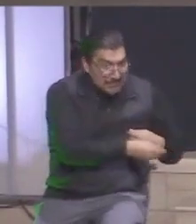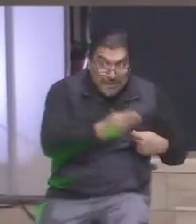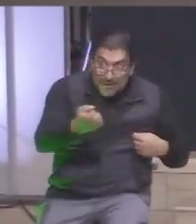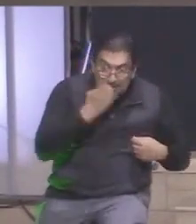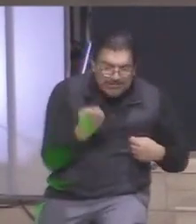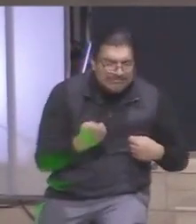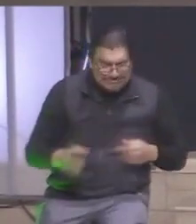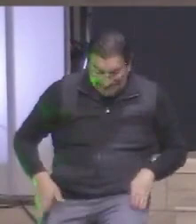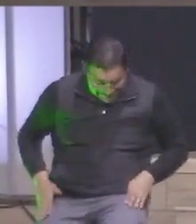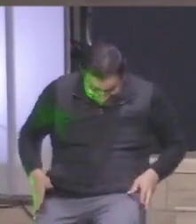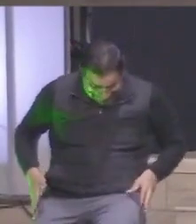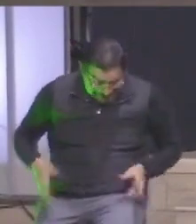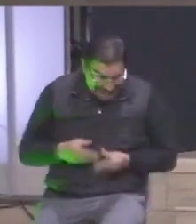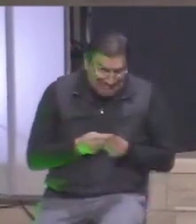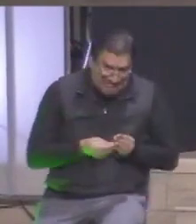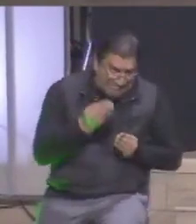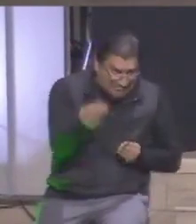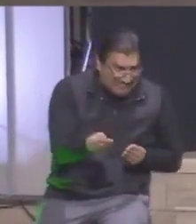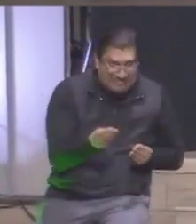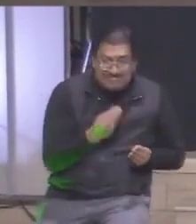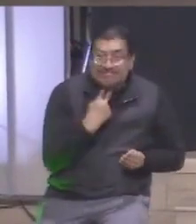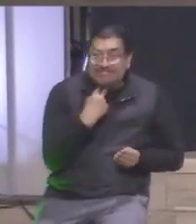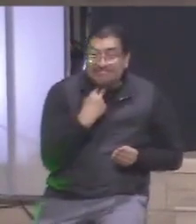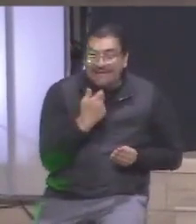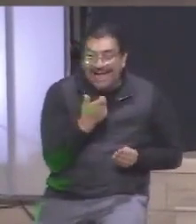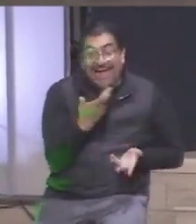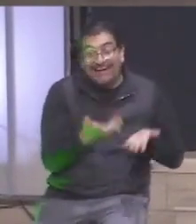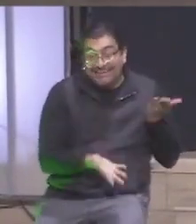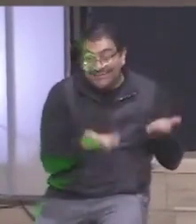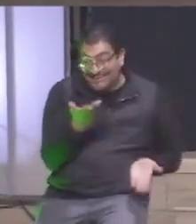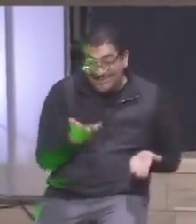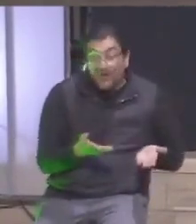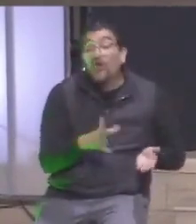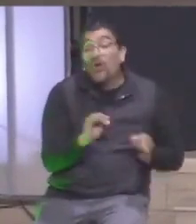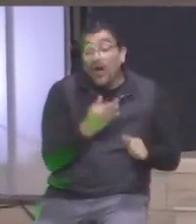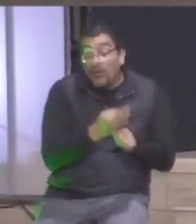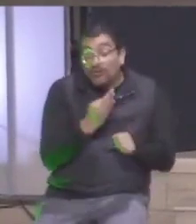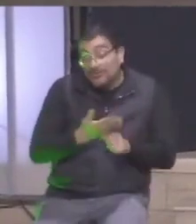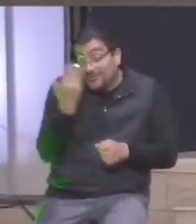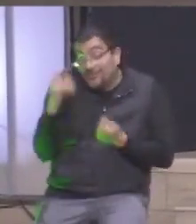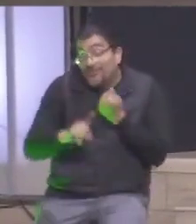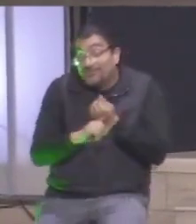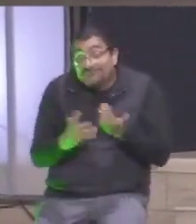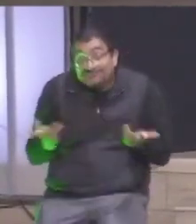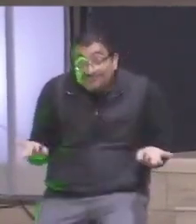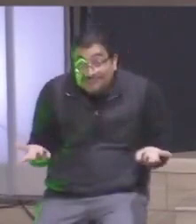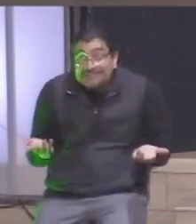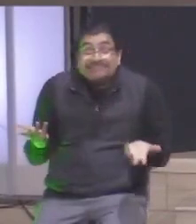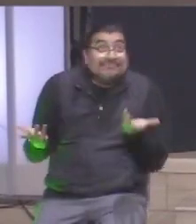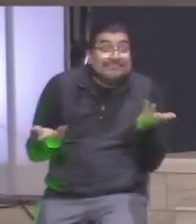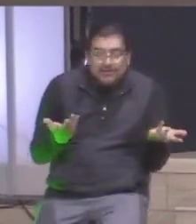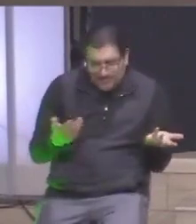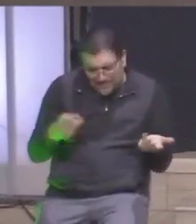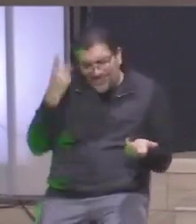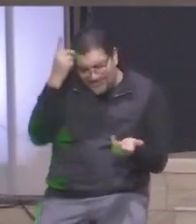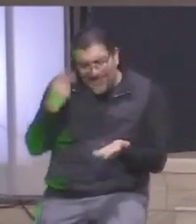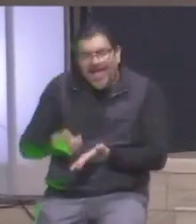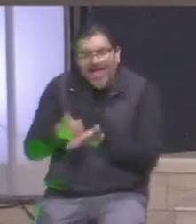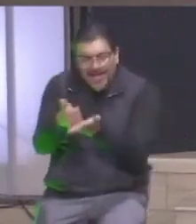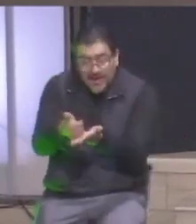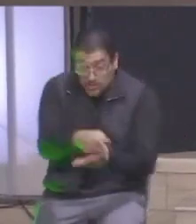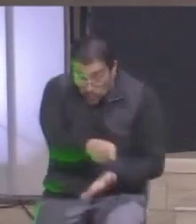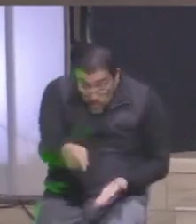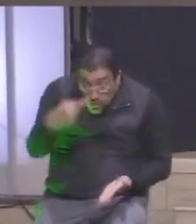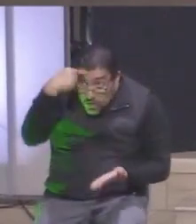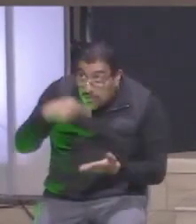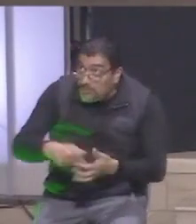u pero no sé cómo se llamará el momento de dificultad o de problema que tú estés viendo el día de hoy pero Dios tiene algo para ti en este día diga conmigo si